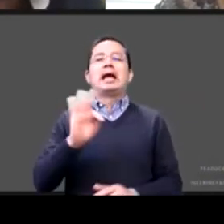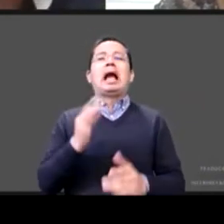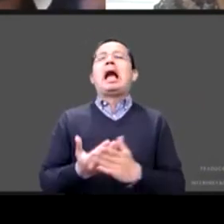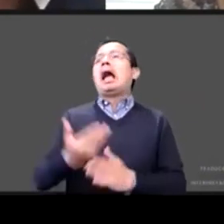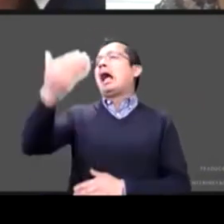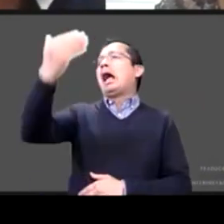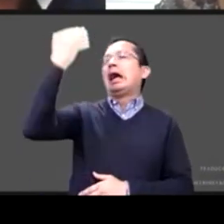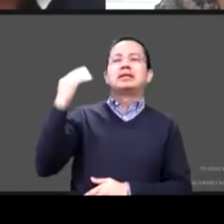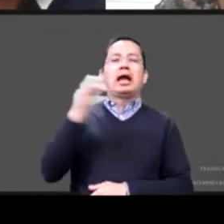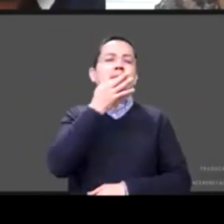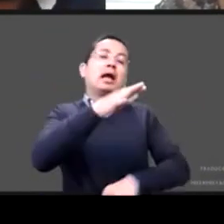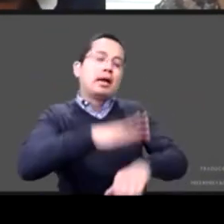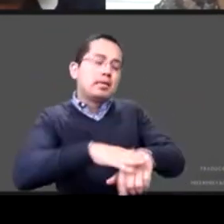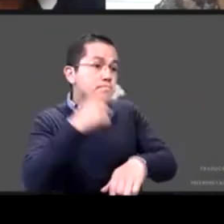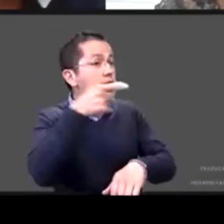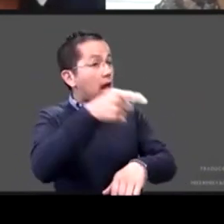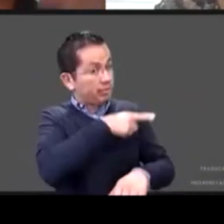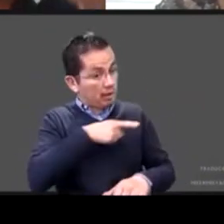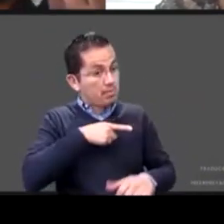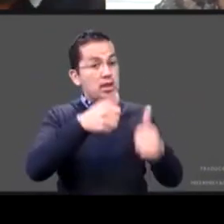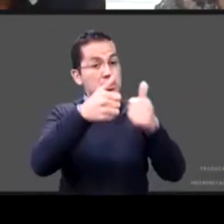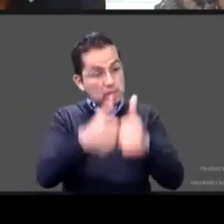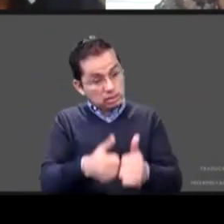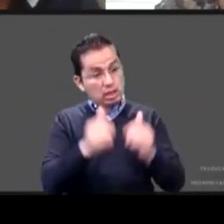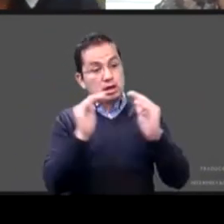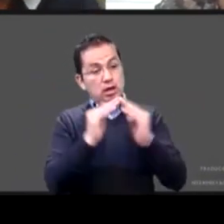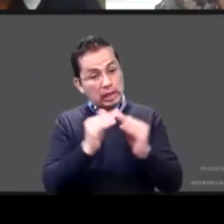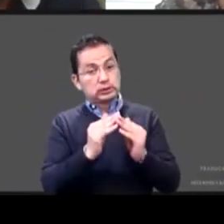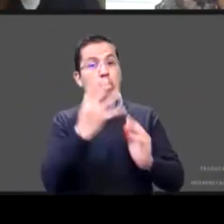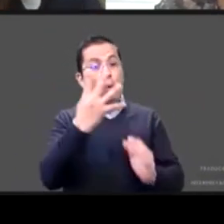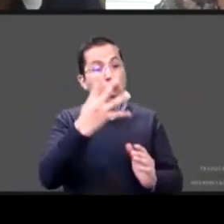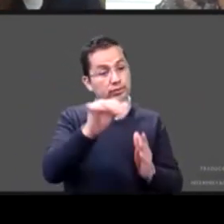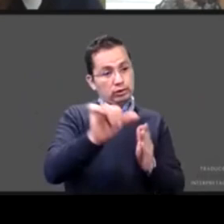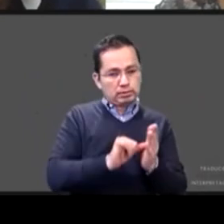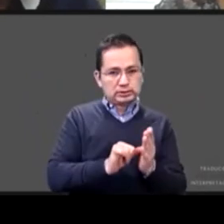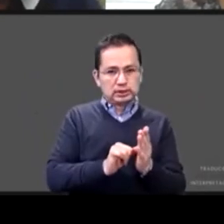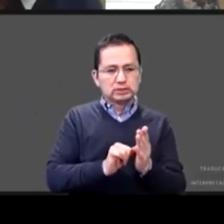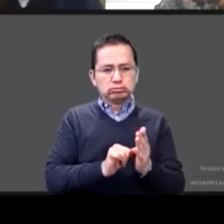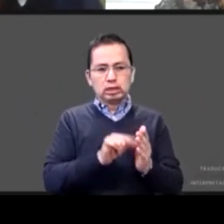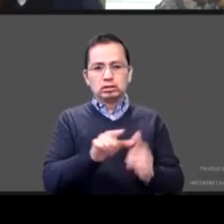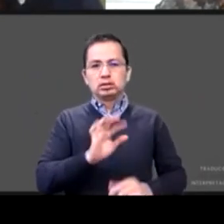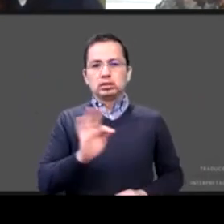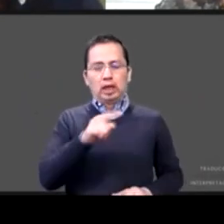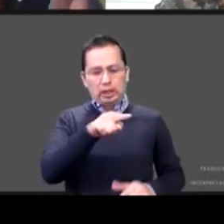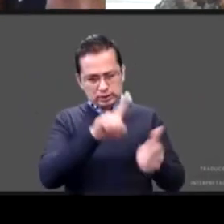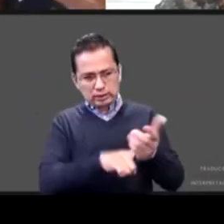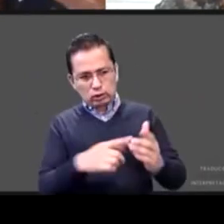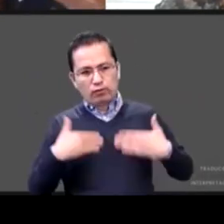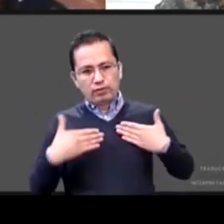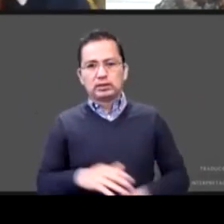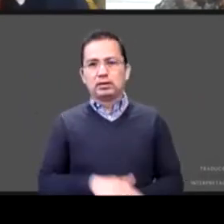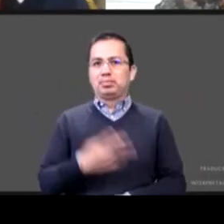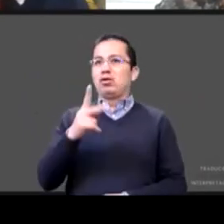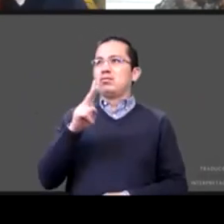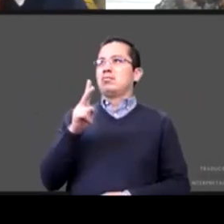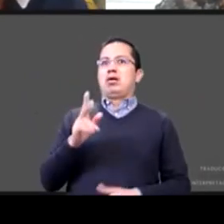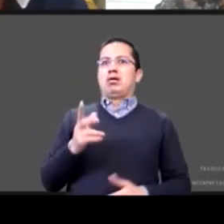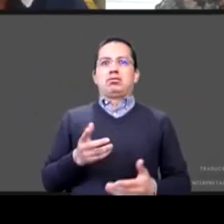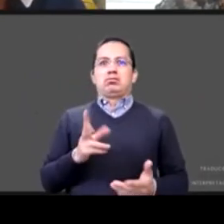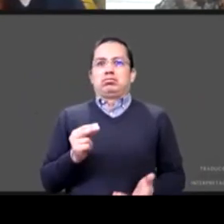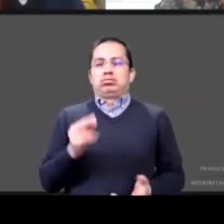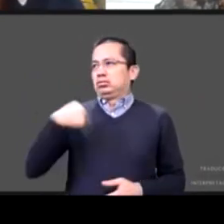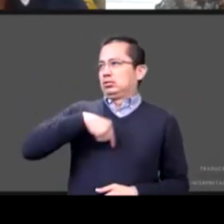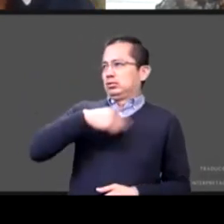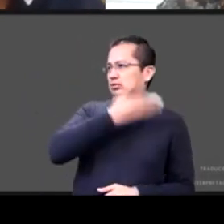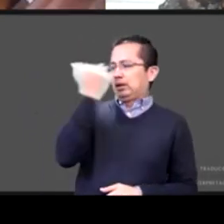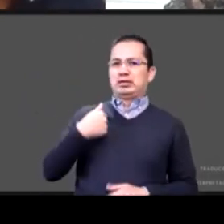confianza o en 5 o en todos los que formamos parte, no nos estaríamos sintiendo tan mal, yo creo, ¿no? Cuando empezamos a sentir amenazante el encierro,